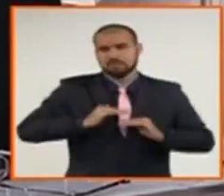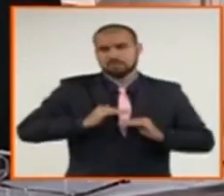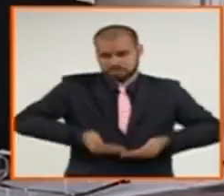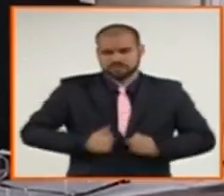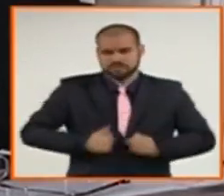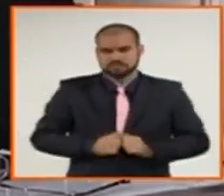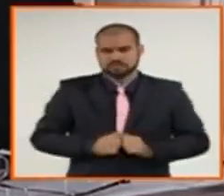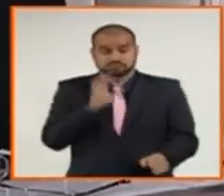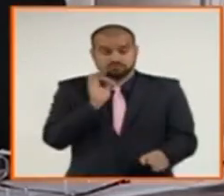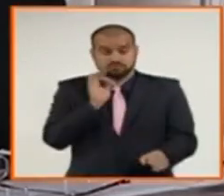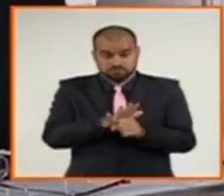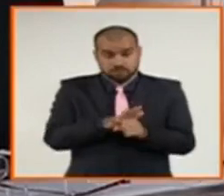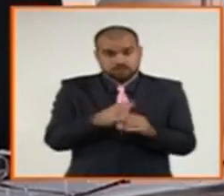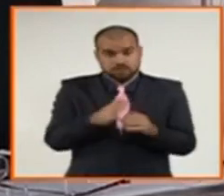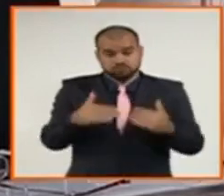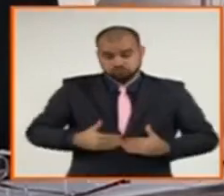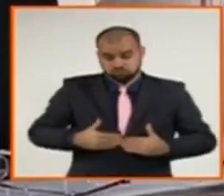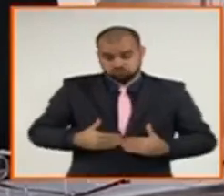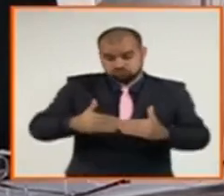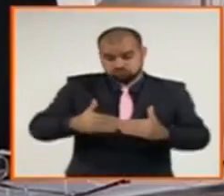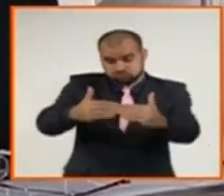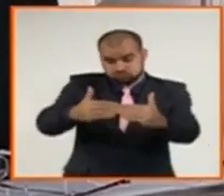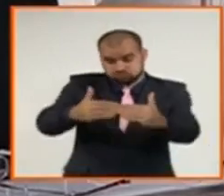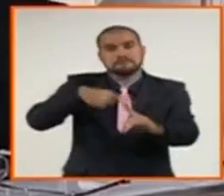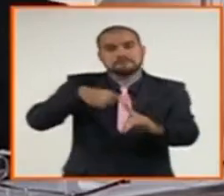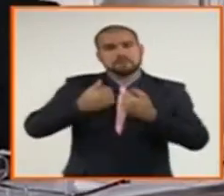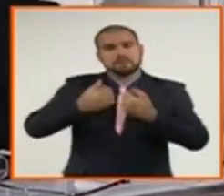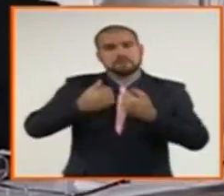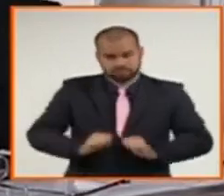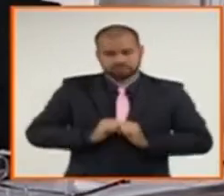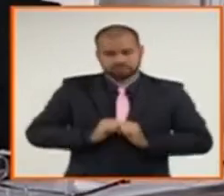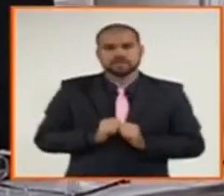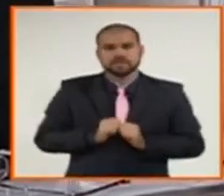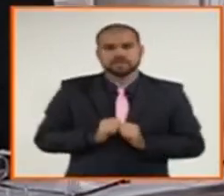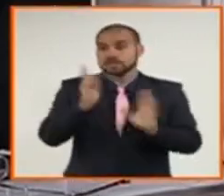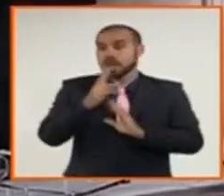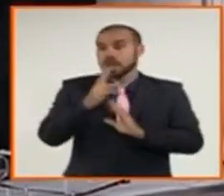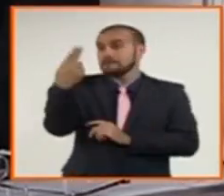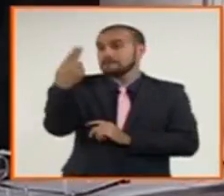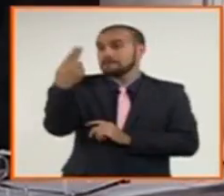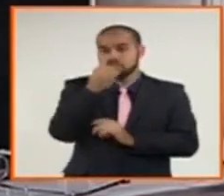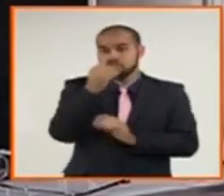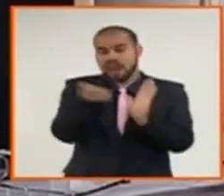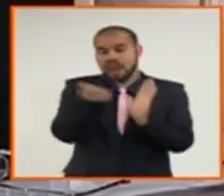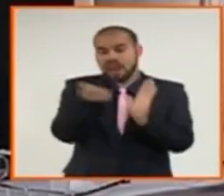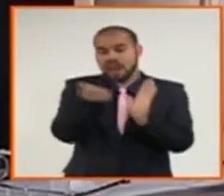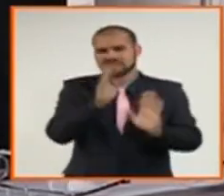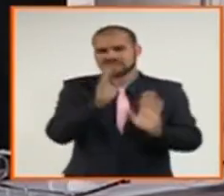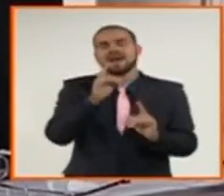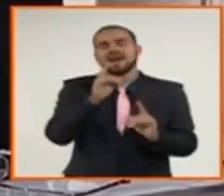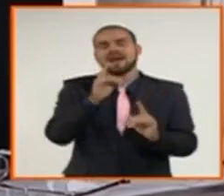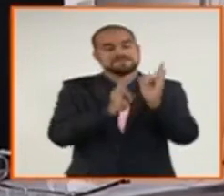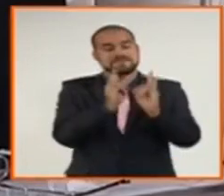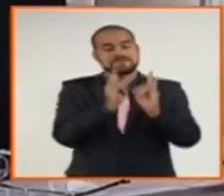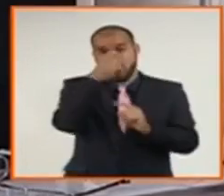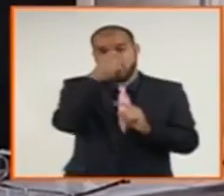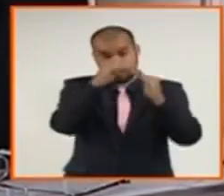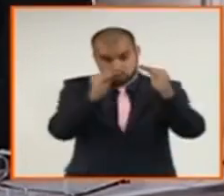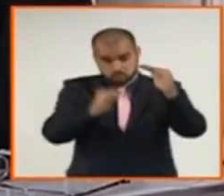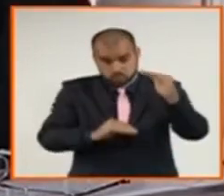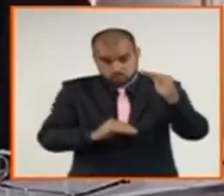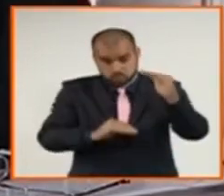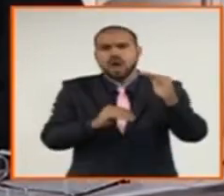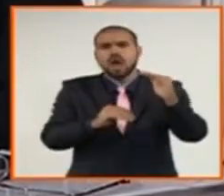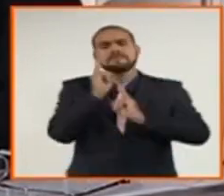concepción hasta el nacimiento, la posibilidad de que nos autoricen ensayos clínicos en menores de 1 año, o sea, ya en lactantes,